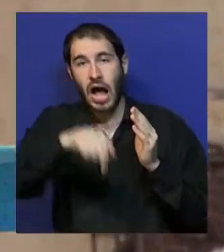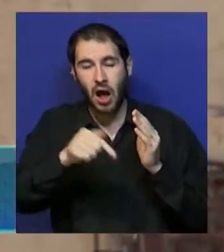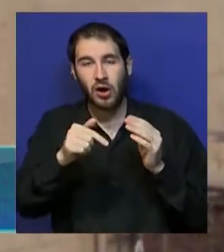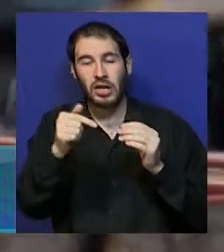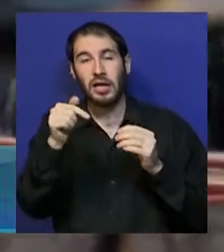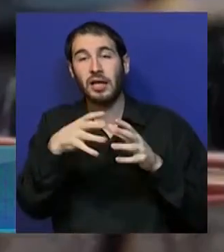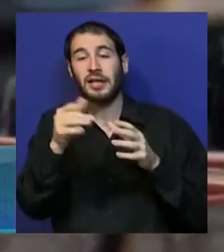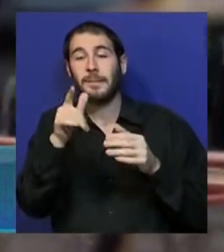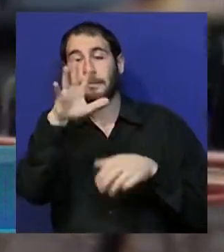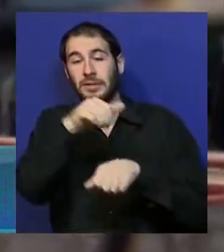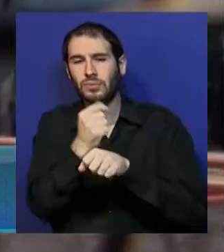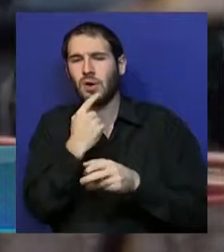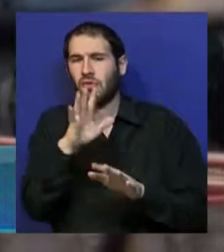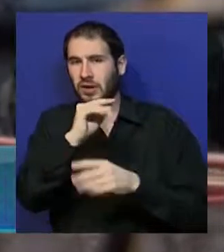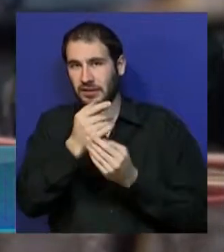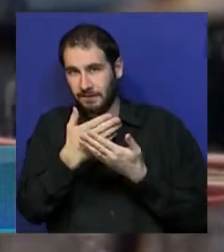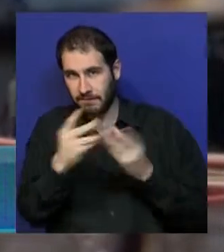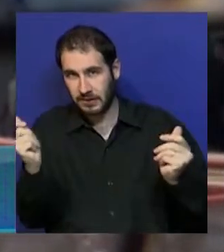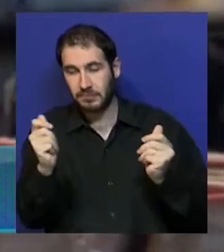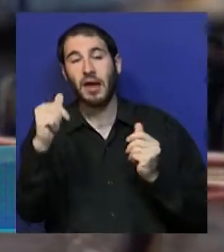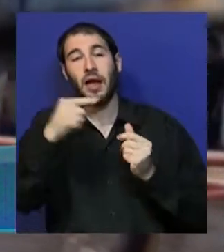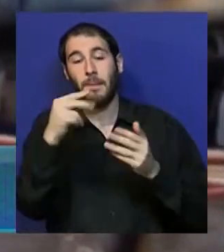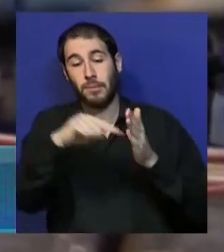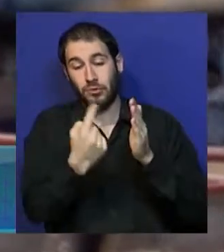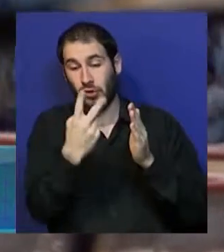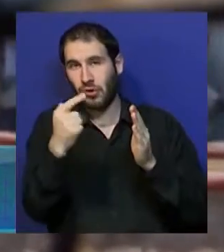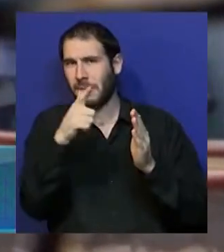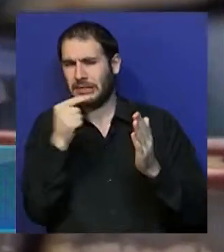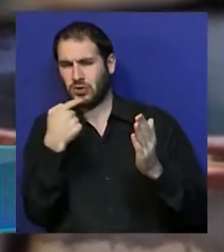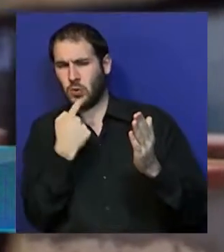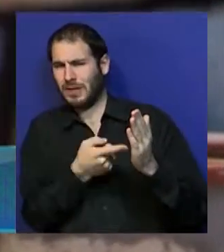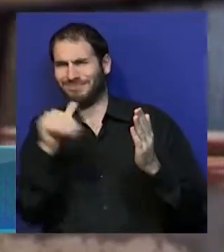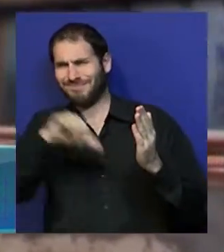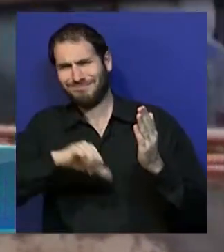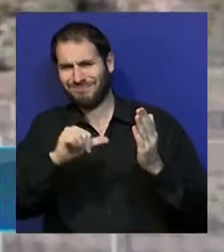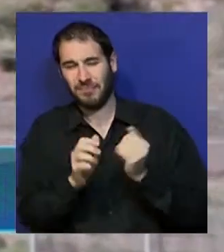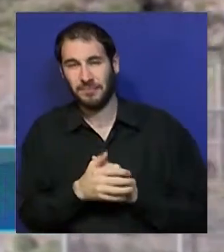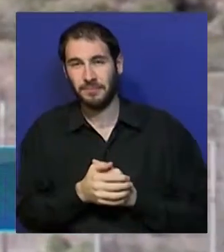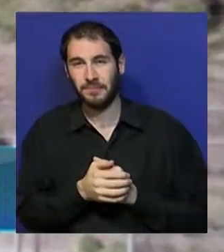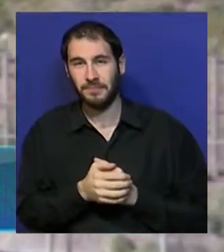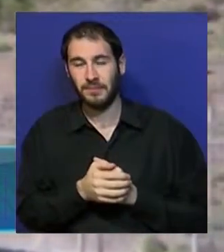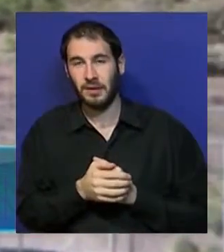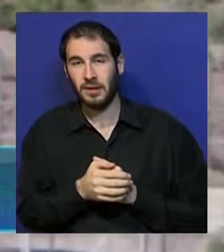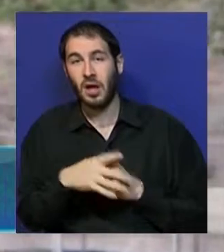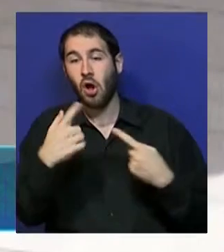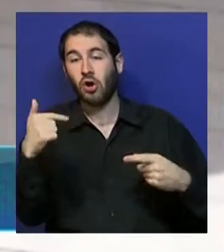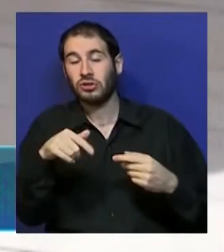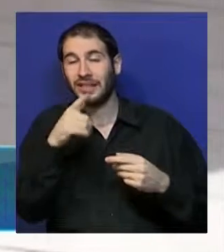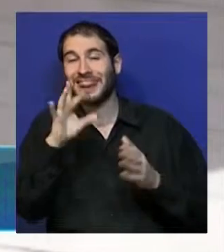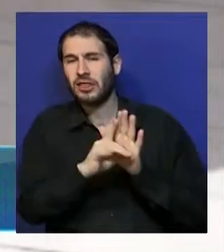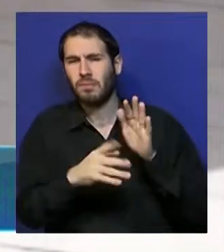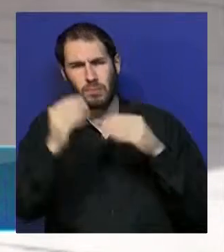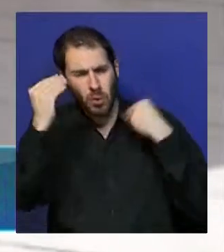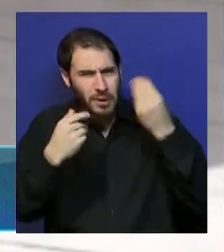cese de la prisión preventiva. Son los dos puntos que para mí tienen un cuestionamiento grosero y que para mí el dato más